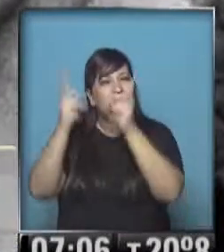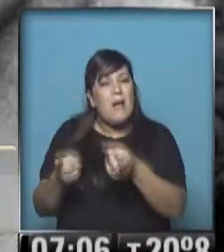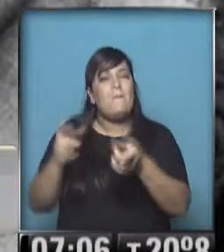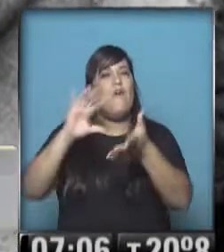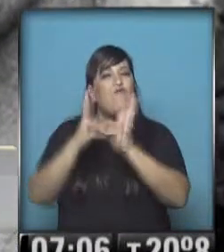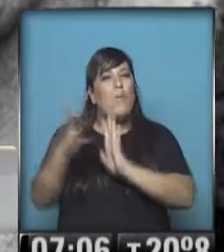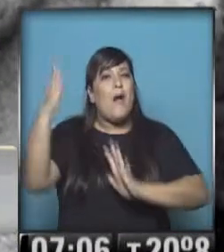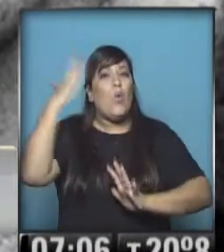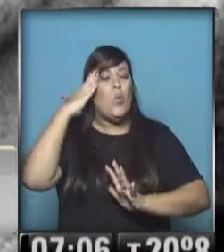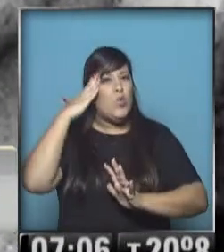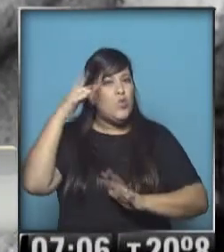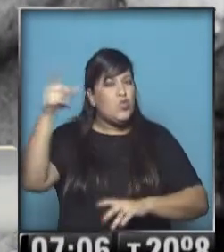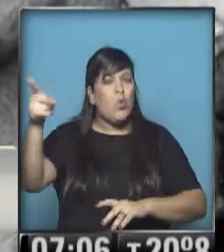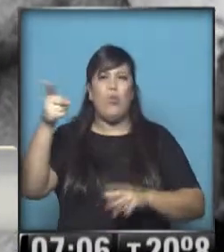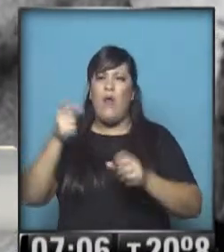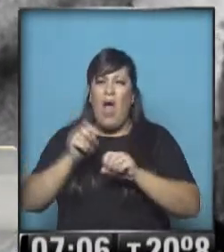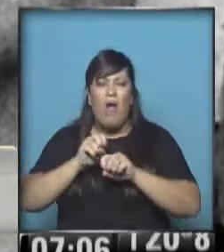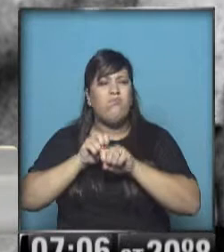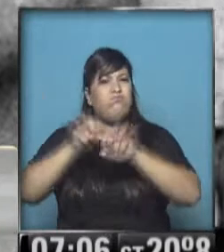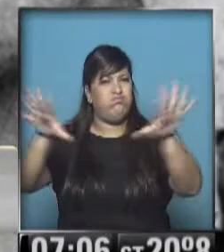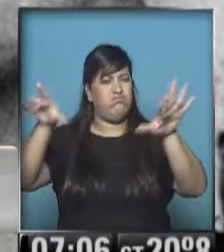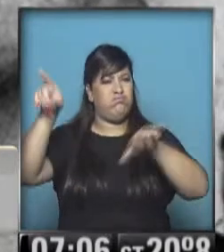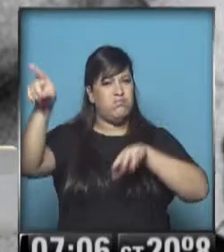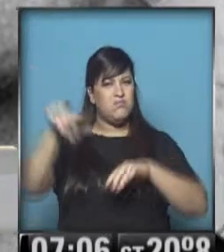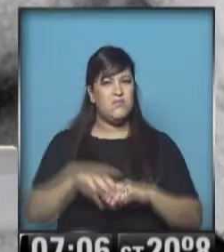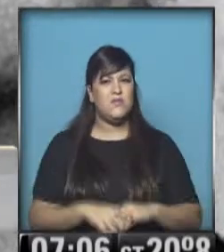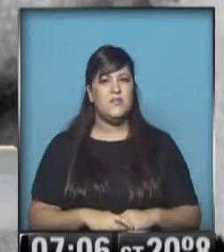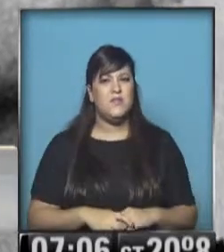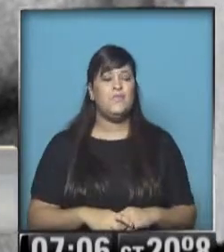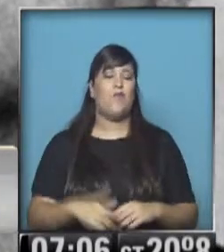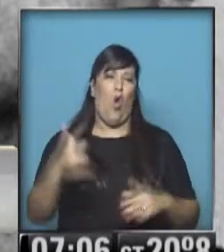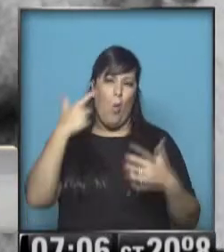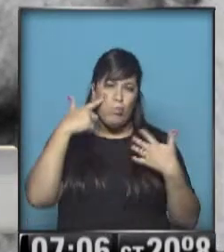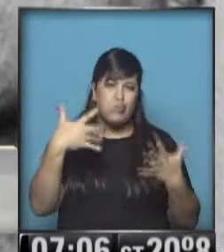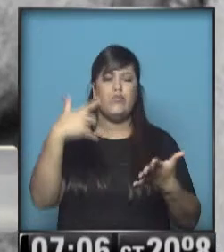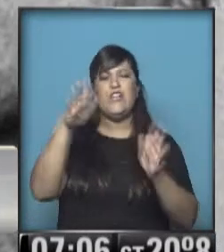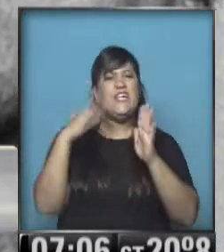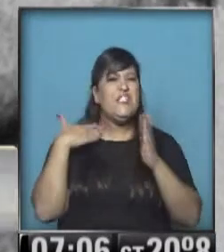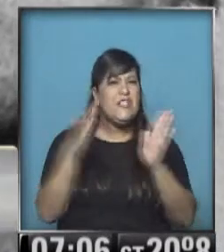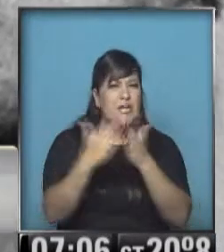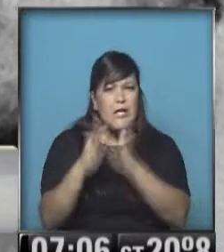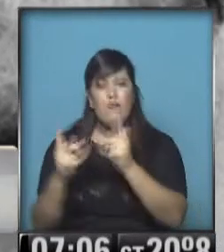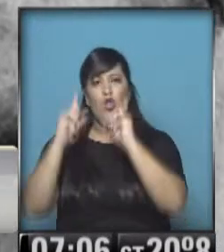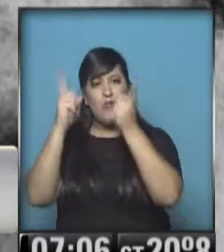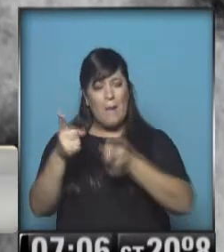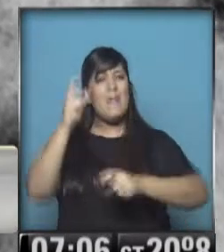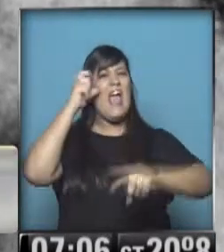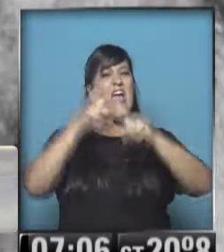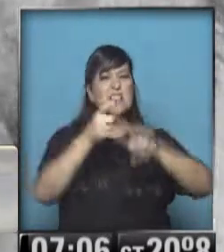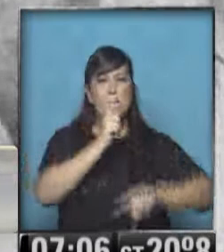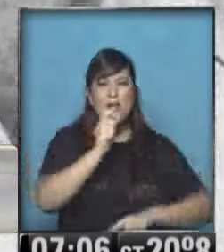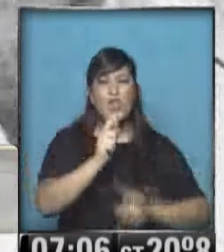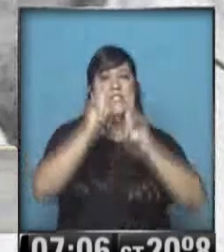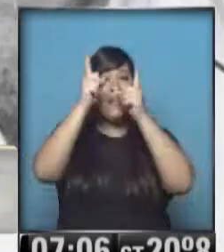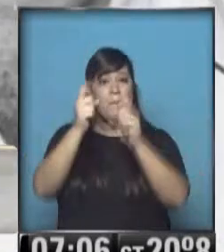difícil de encontrar en un universitario. Bueno, por supuesto lo conocemos por sus libros, ¿no? Por su escritura, pero también fue periodista, fue obrero en